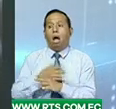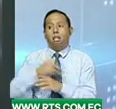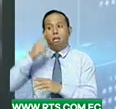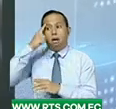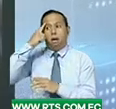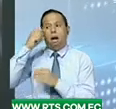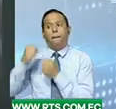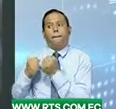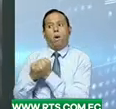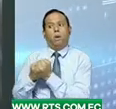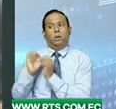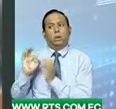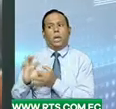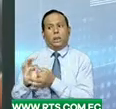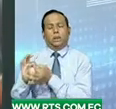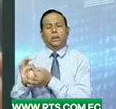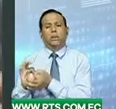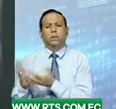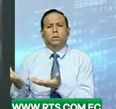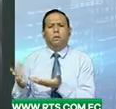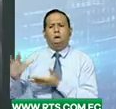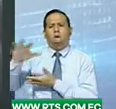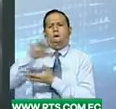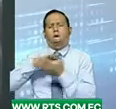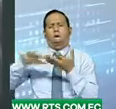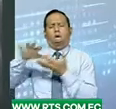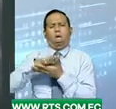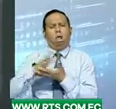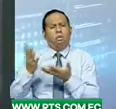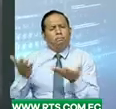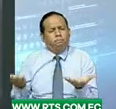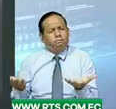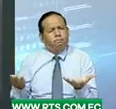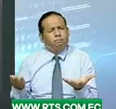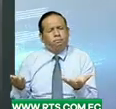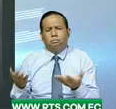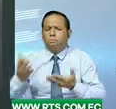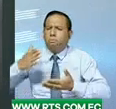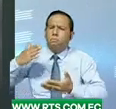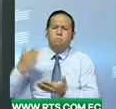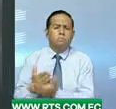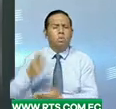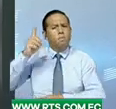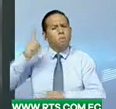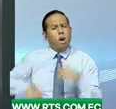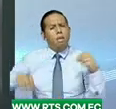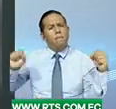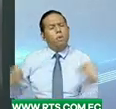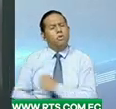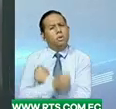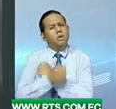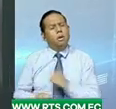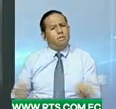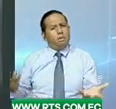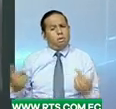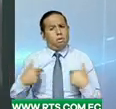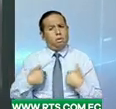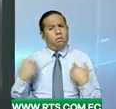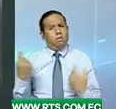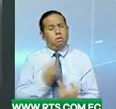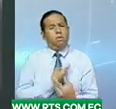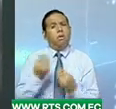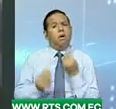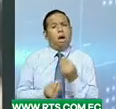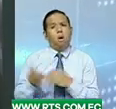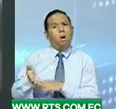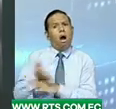Rafael Correa y busca nombrar la Comisión de la Verdad y el indulto. Eso es inadmisible. Porque no podemos nosotros permitir que al hombre que